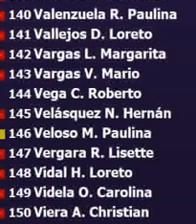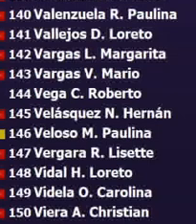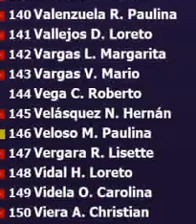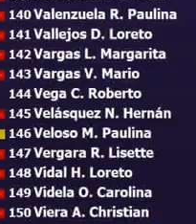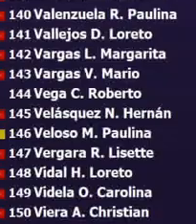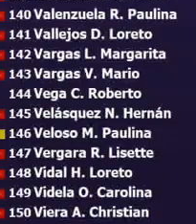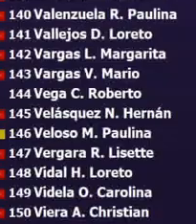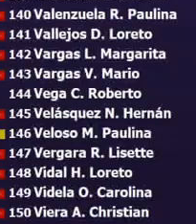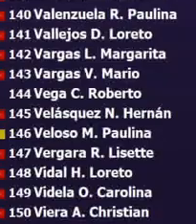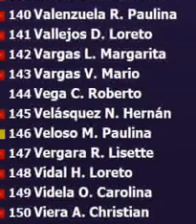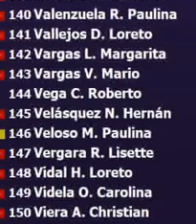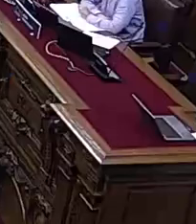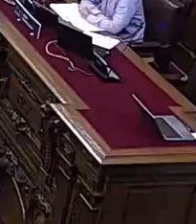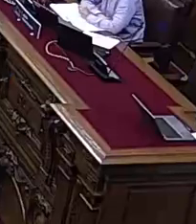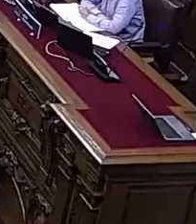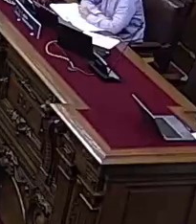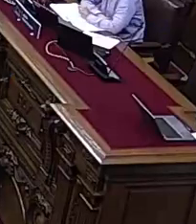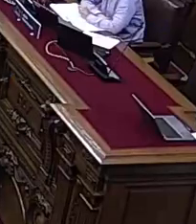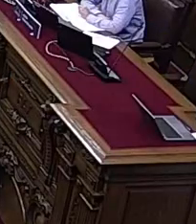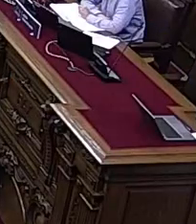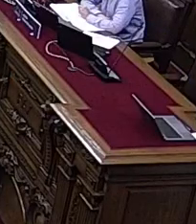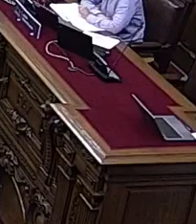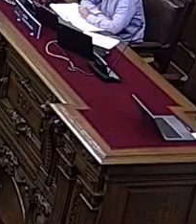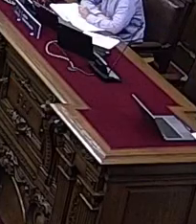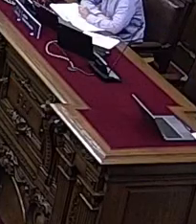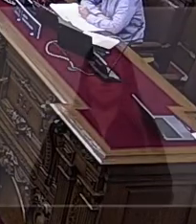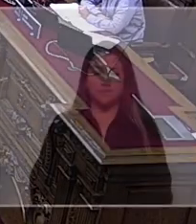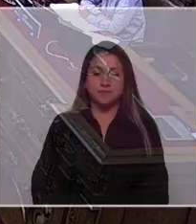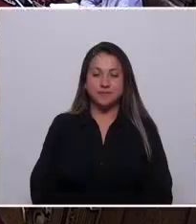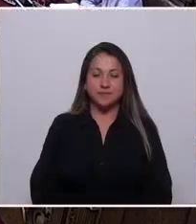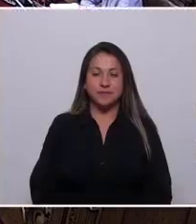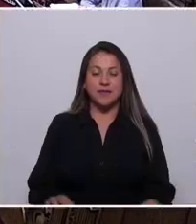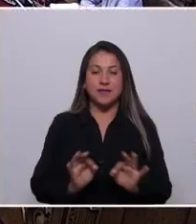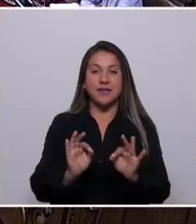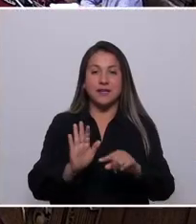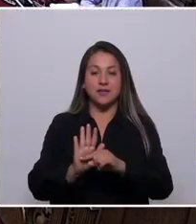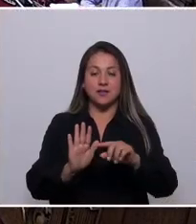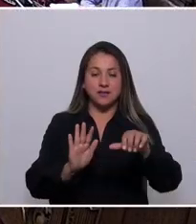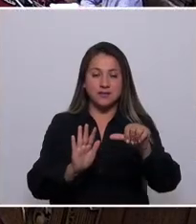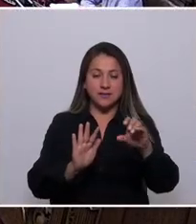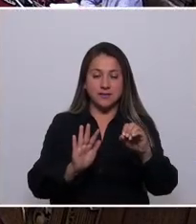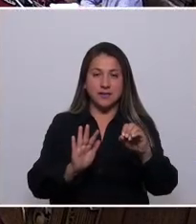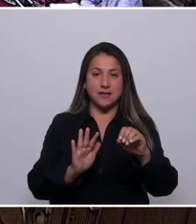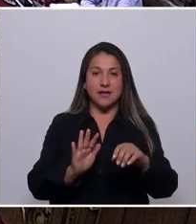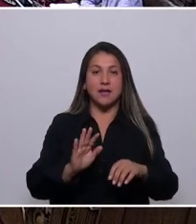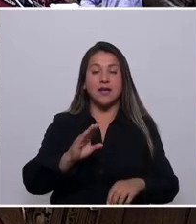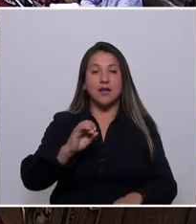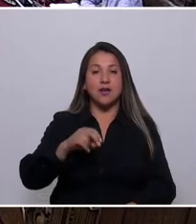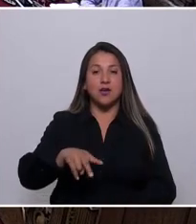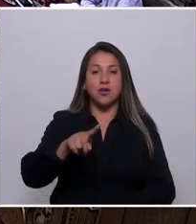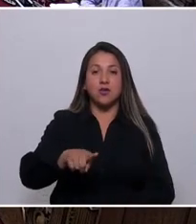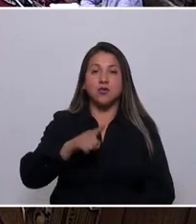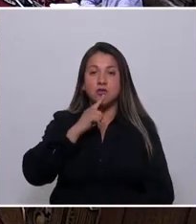Pasamos enseguida a la indicación número 60. El convencional Constanza San Juan ha pedido la